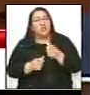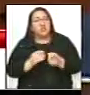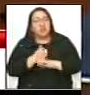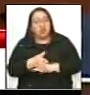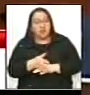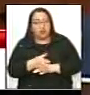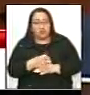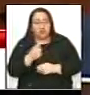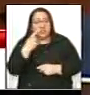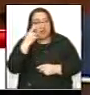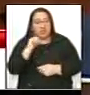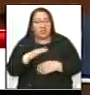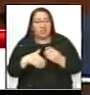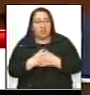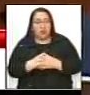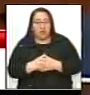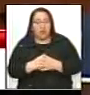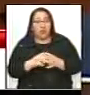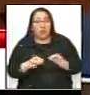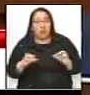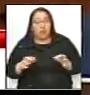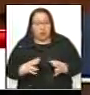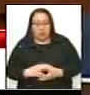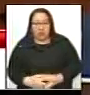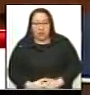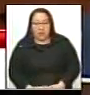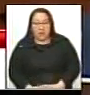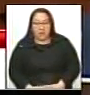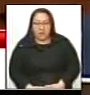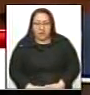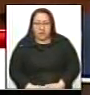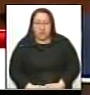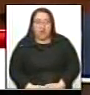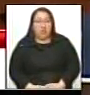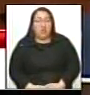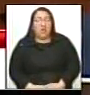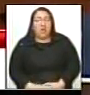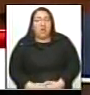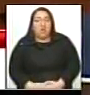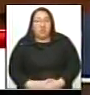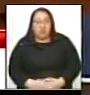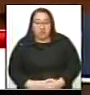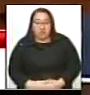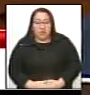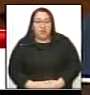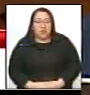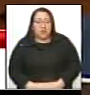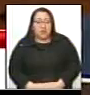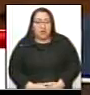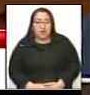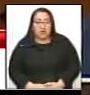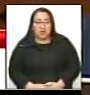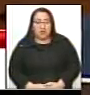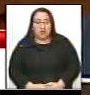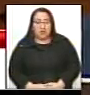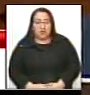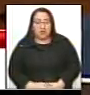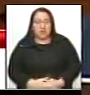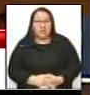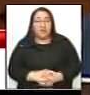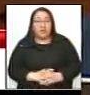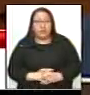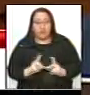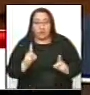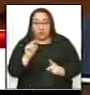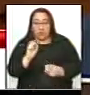hay una expectativa de parte de la población y esperan que sus autoridades no roben. Pero fíjese, una vez